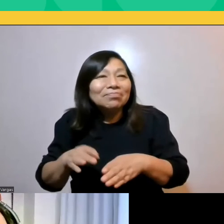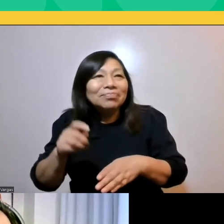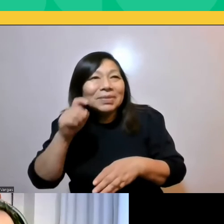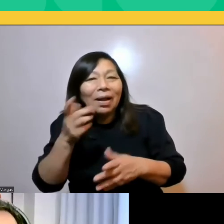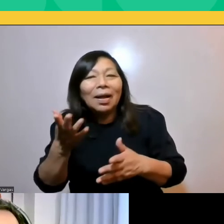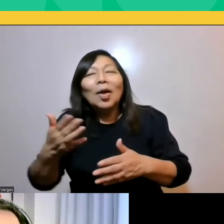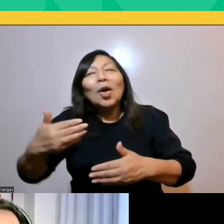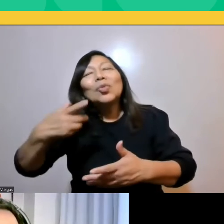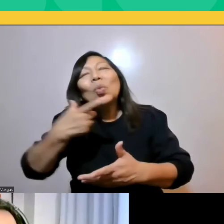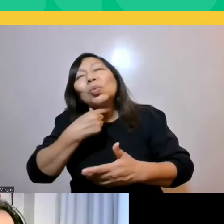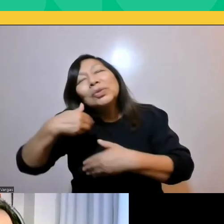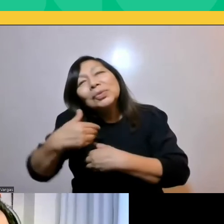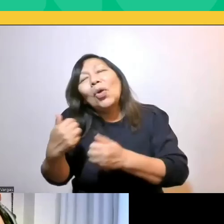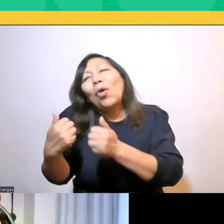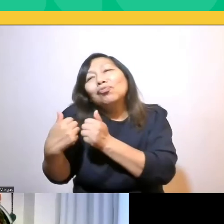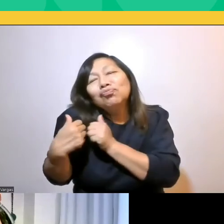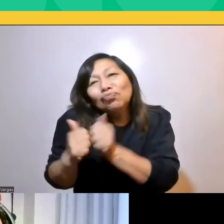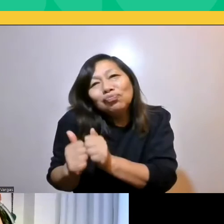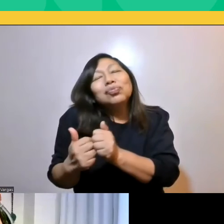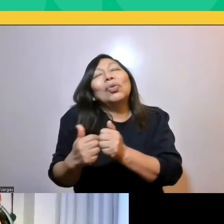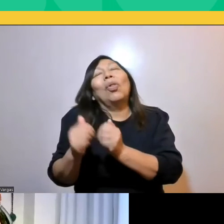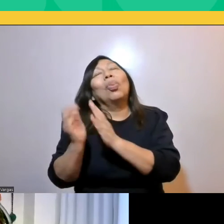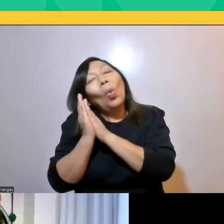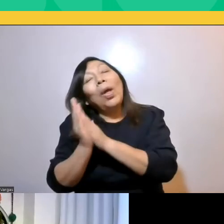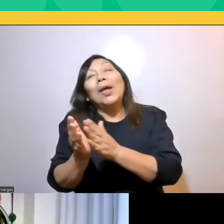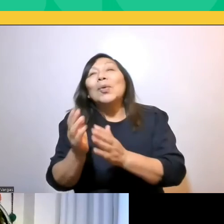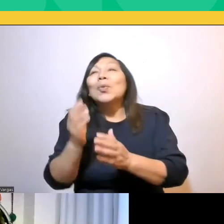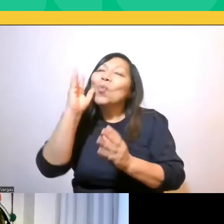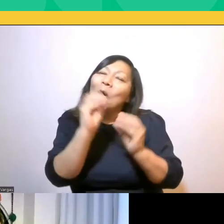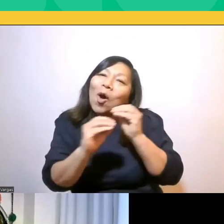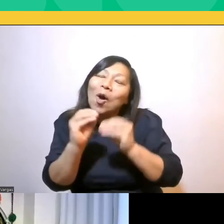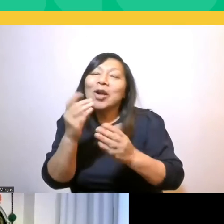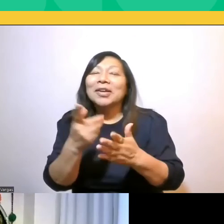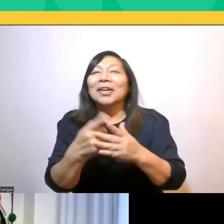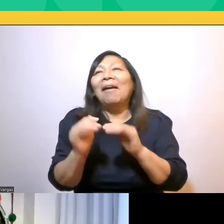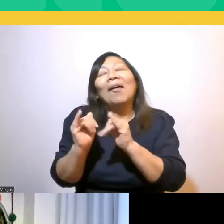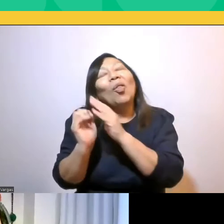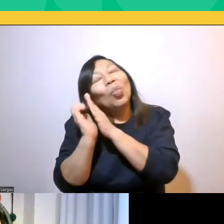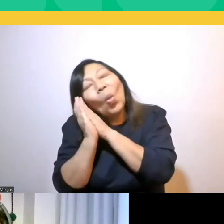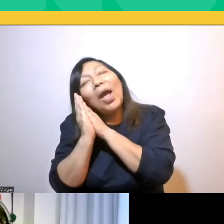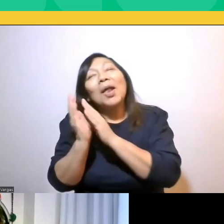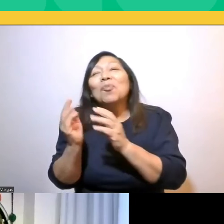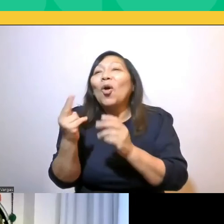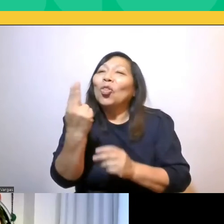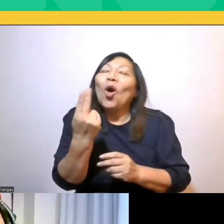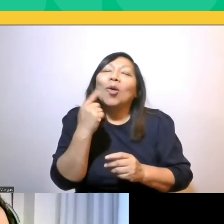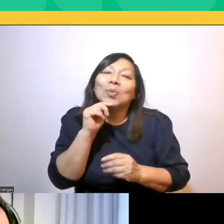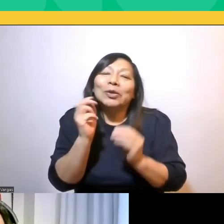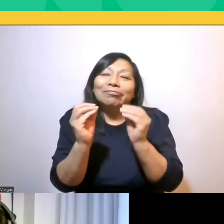con la pareja, abrazados, abrazadas, qué bonito, qué rico, y ahí nos quedamos dormidos, o se quedan dormidas,